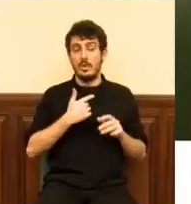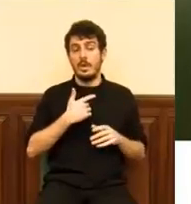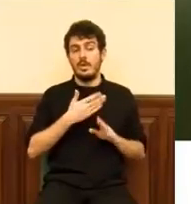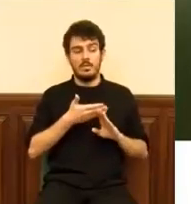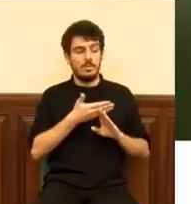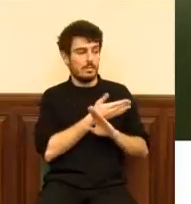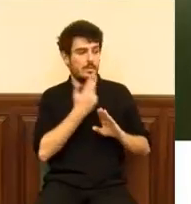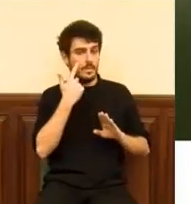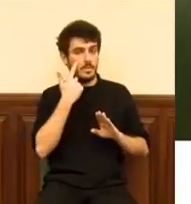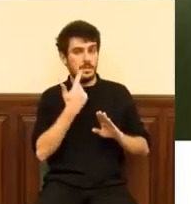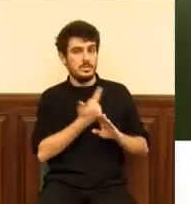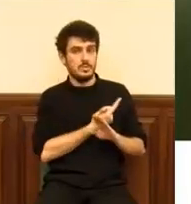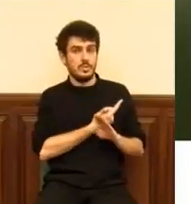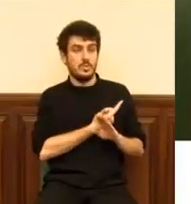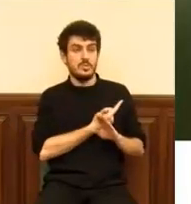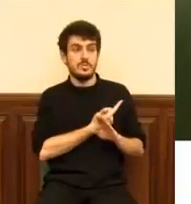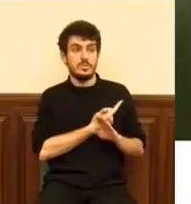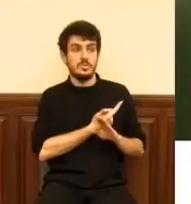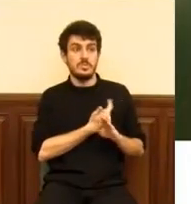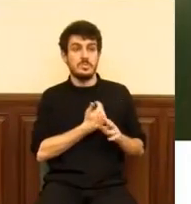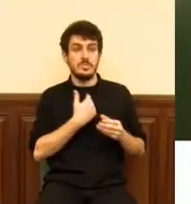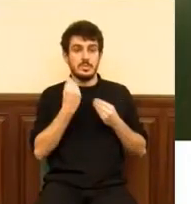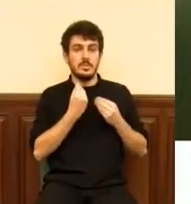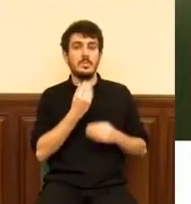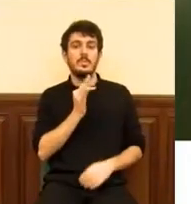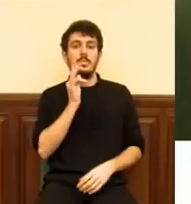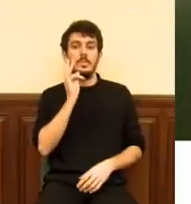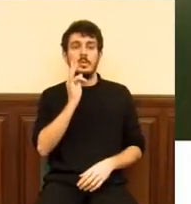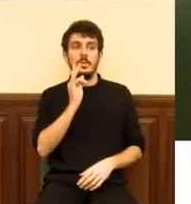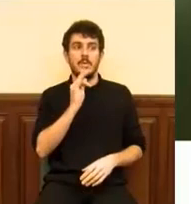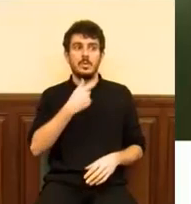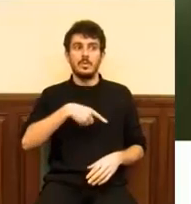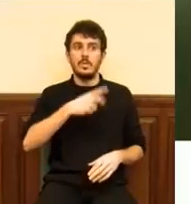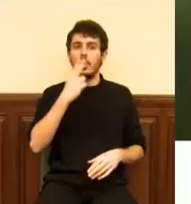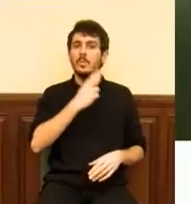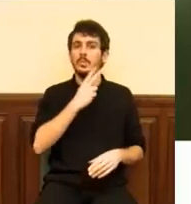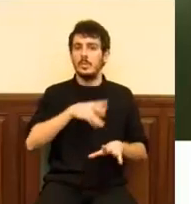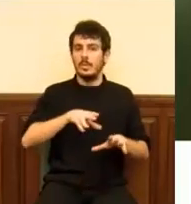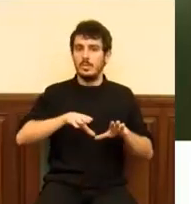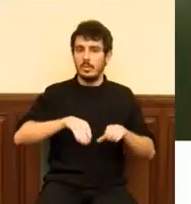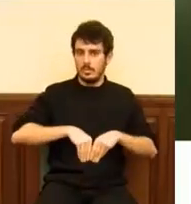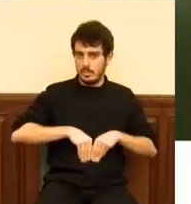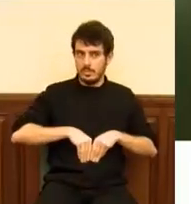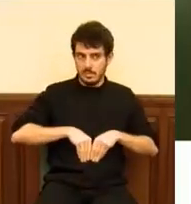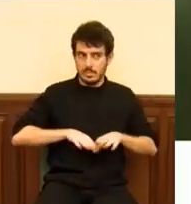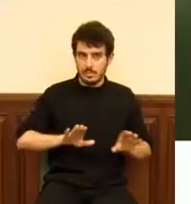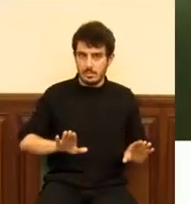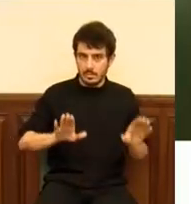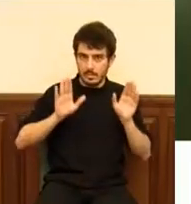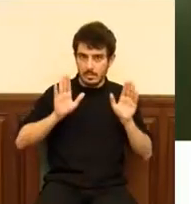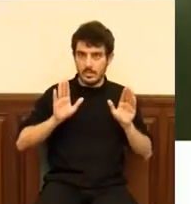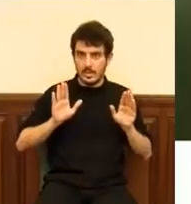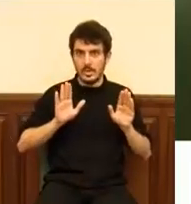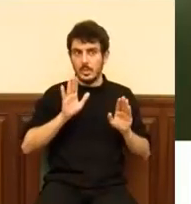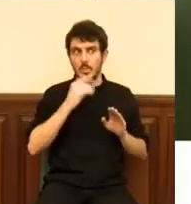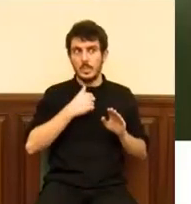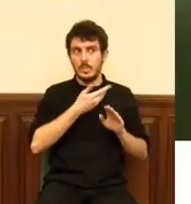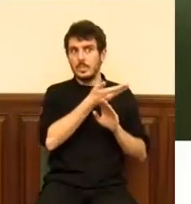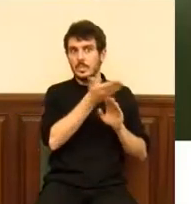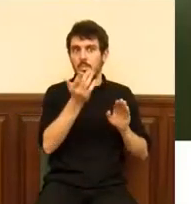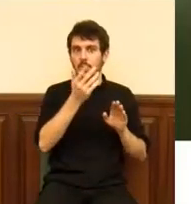visto, no me parecería mal que tuviéramos que adquirir un compromiso ante la